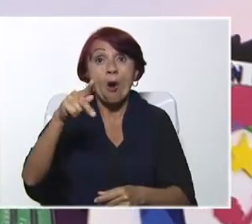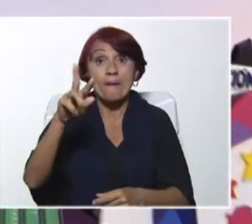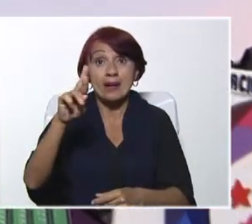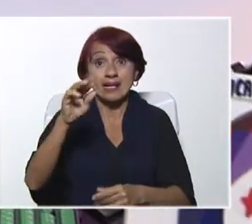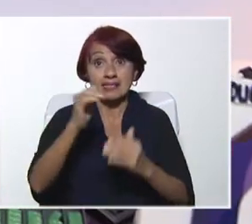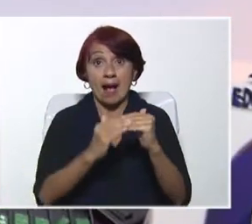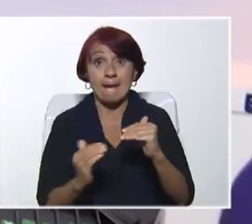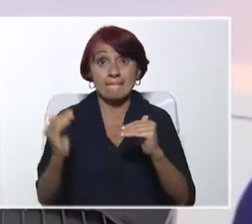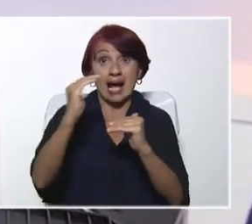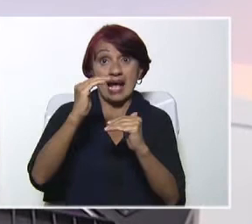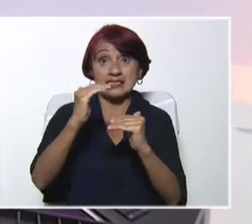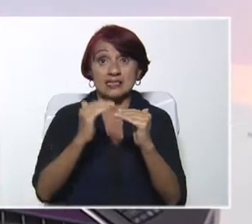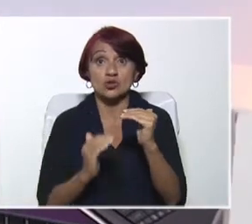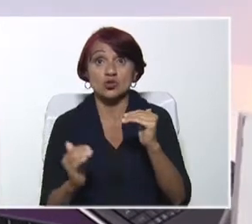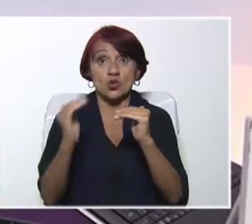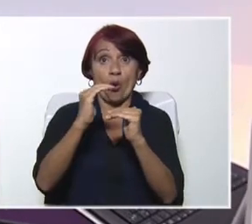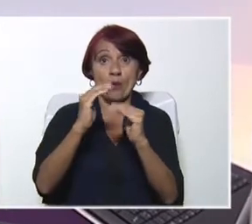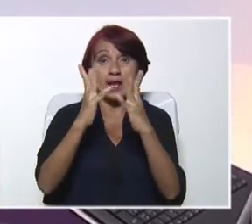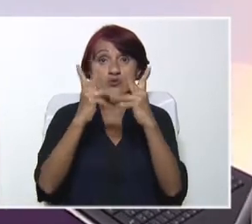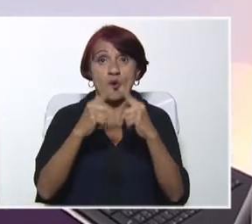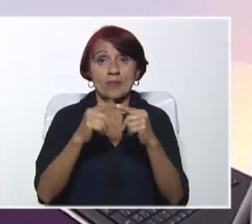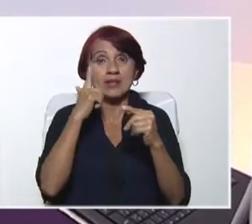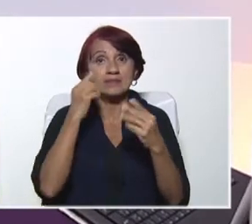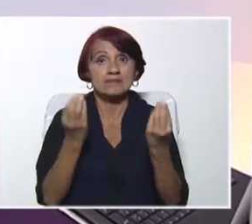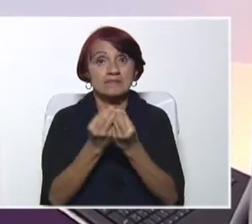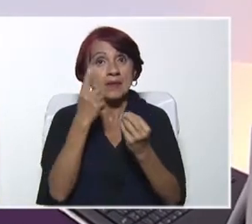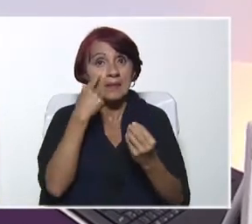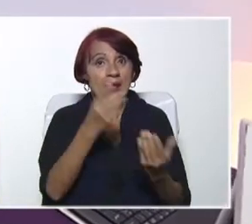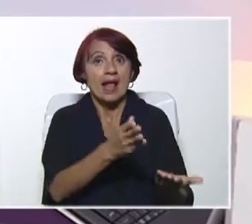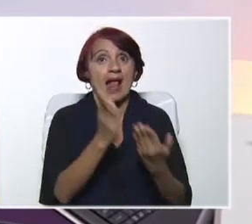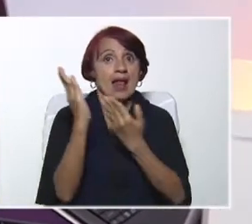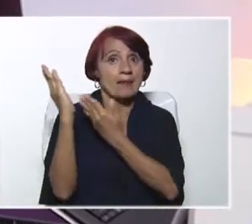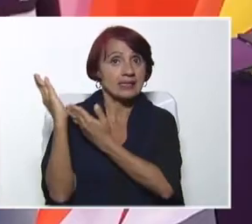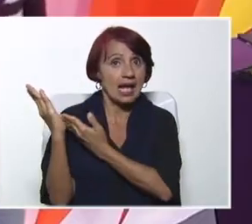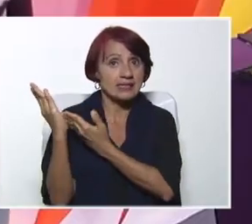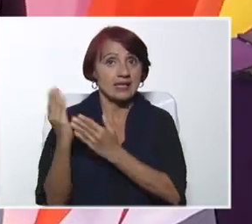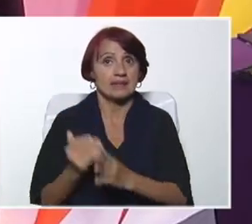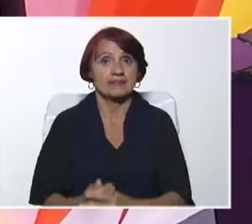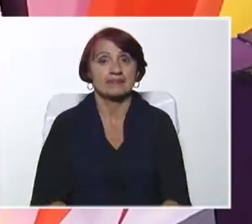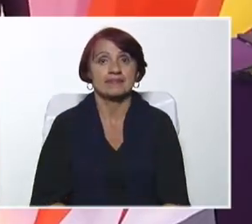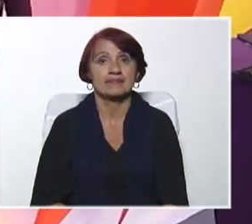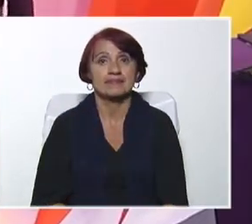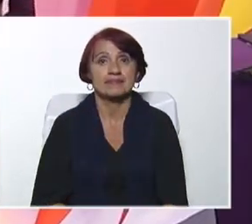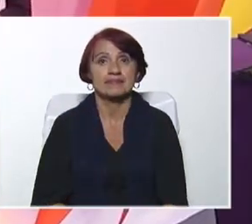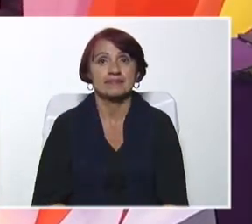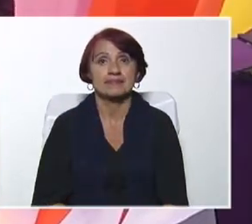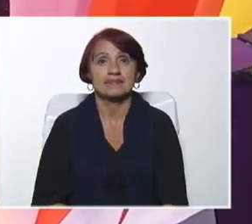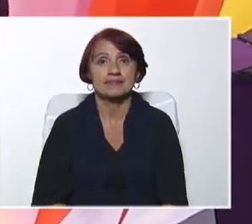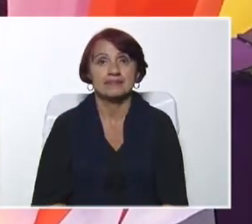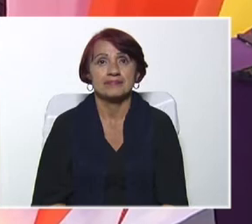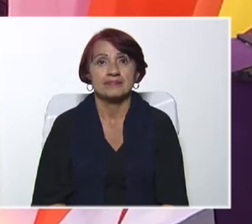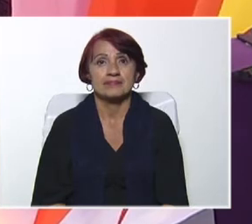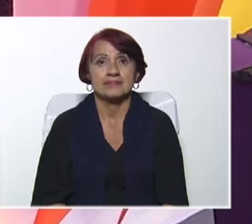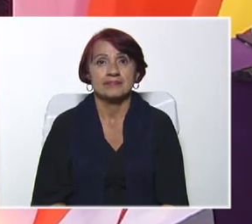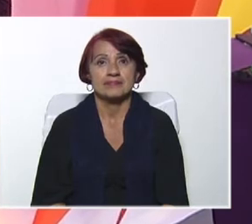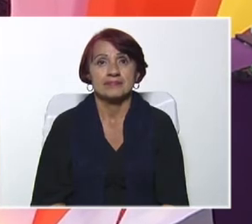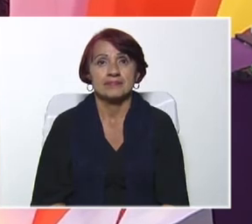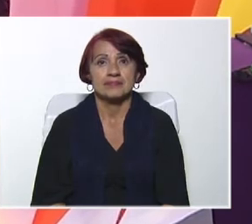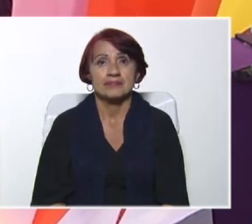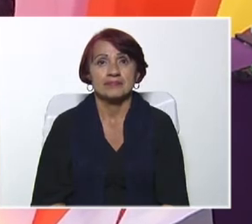de base 10. Vamos entonces, acompáñenme a la pantalla.